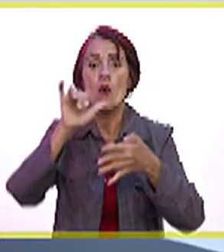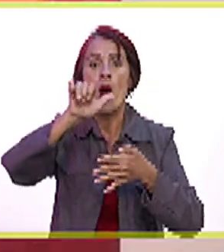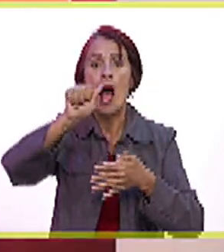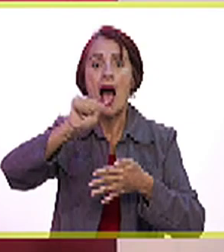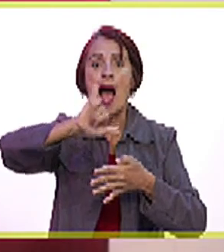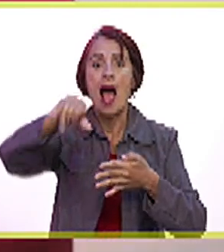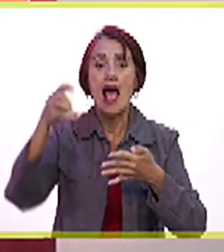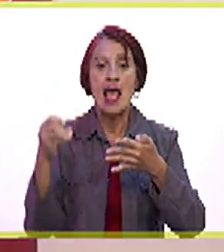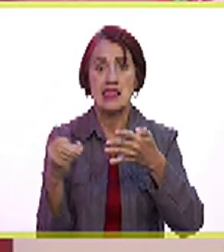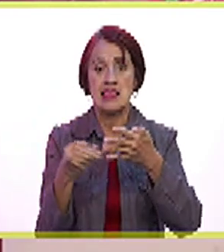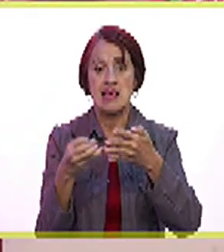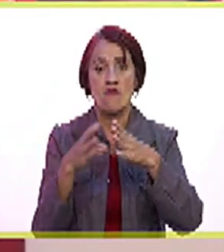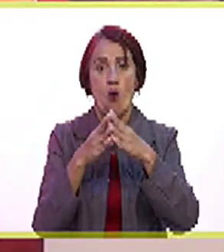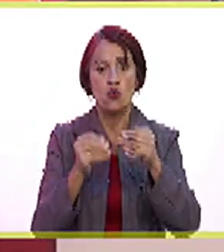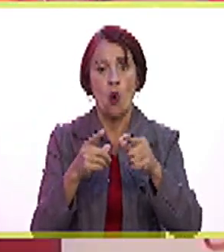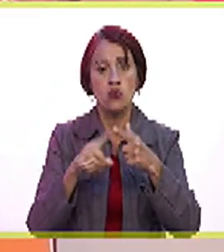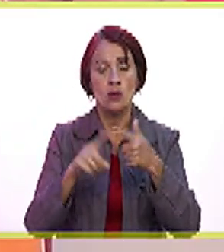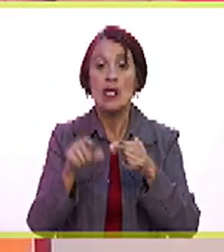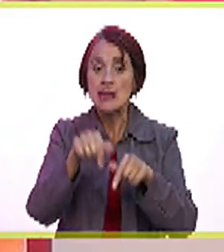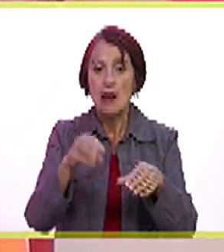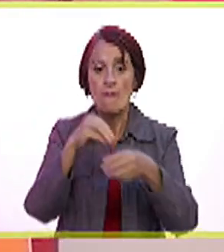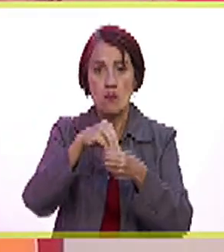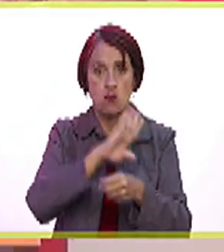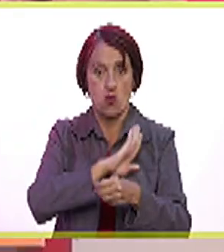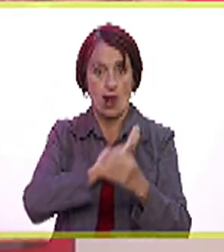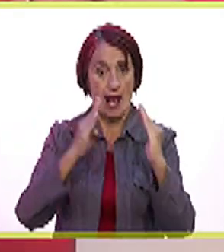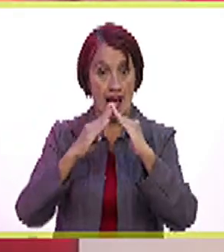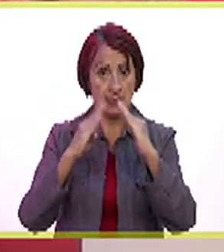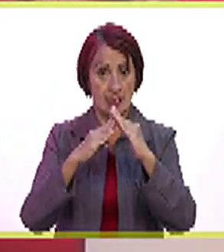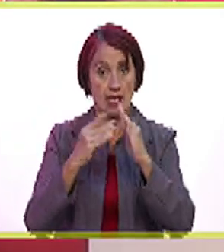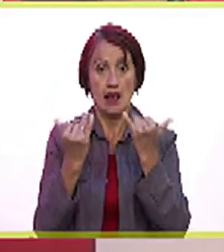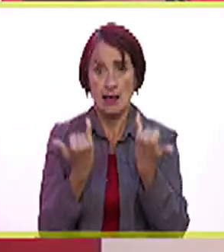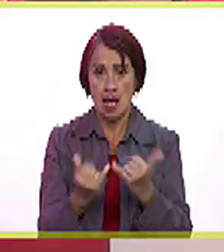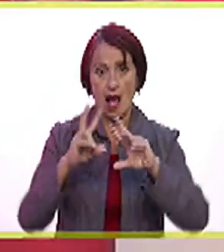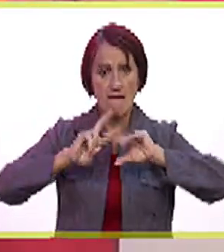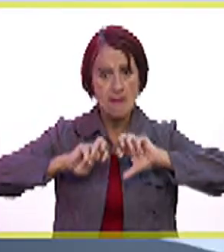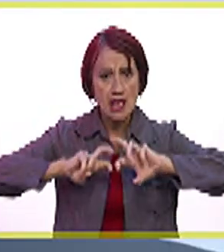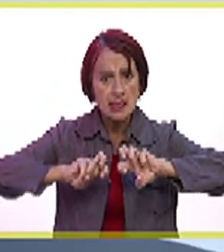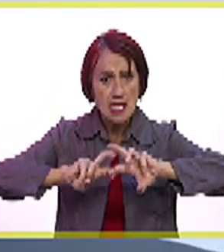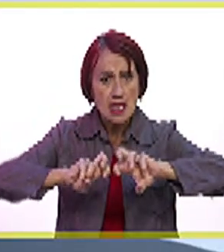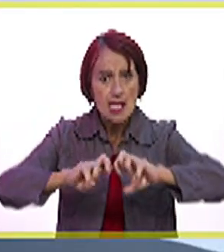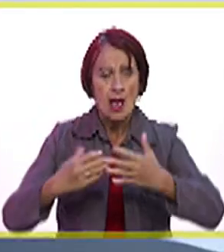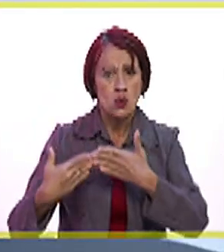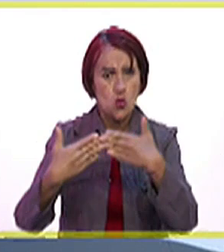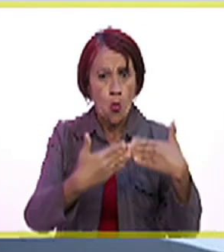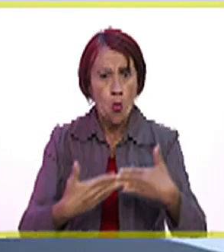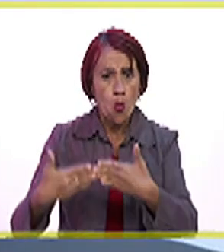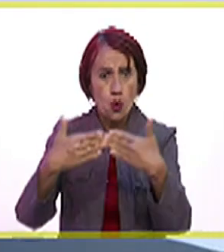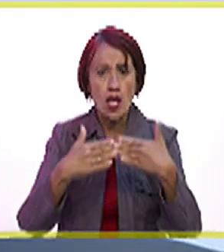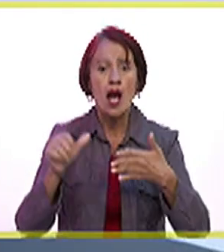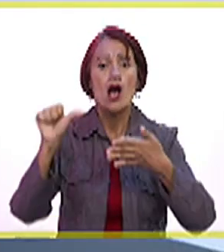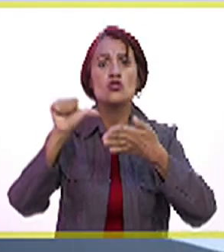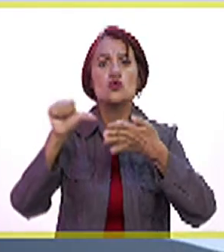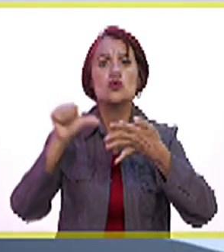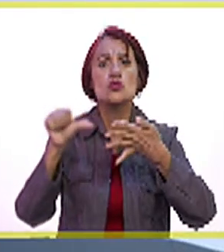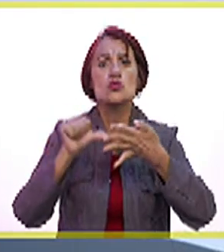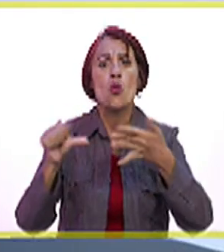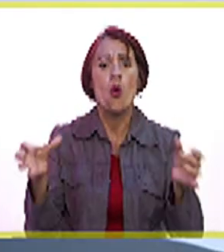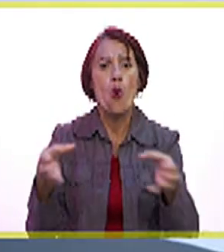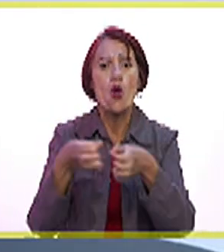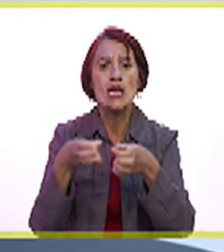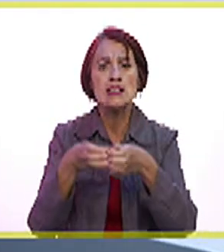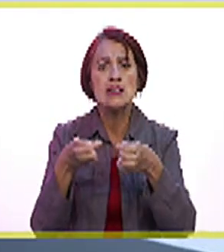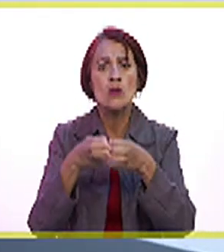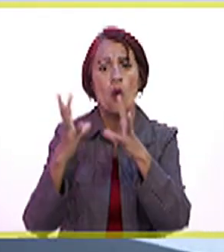adjetivos, donde ustedes en casa ya lo tienen allí, investiguen, indaguen un poco y van a investigar sobre los sustantivos colectivos, los